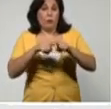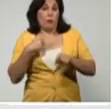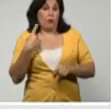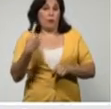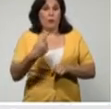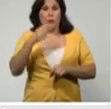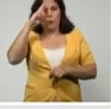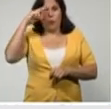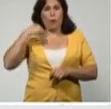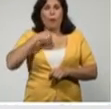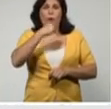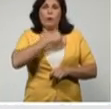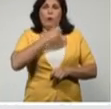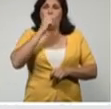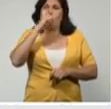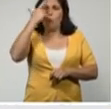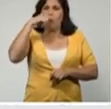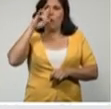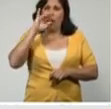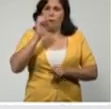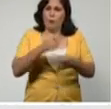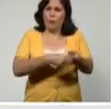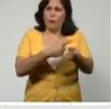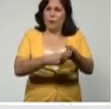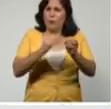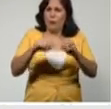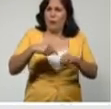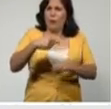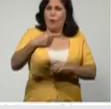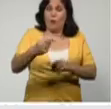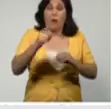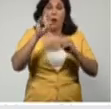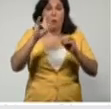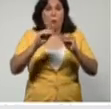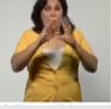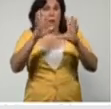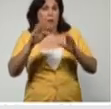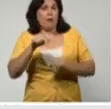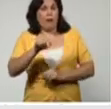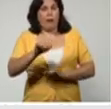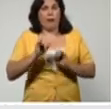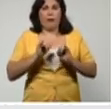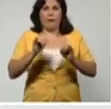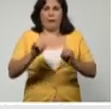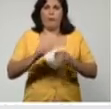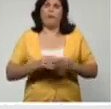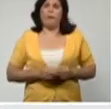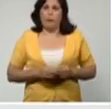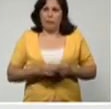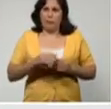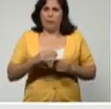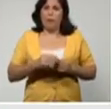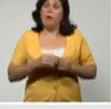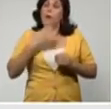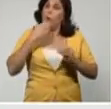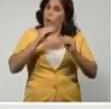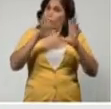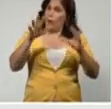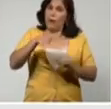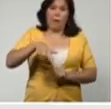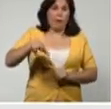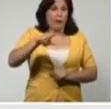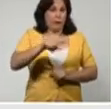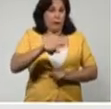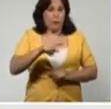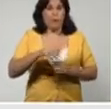habitual, el doctor Francisco Durán García, director nacional de epidemiología del MINSAP. Doctor, buenos días. Buenos días a